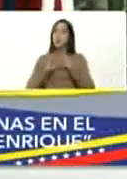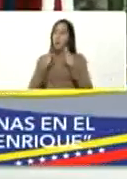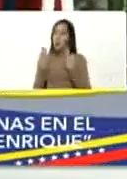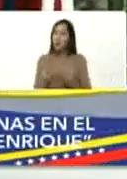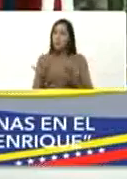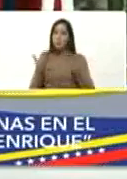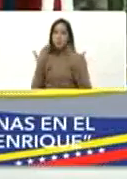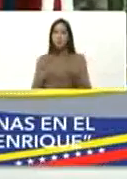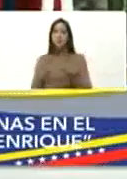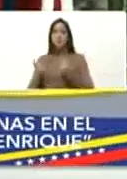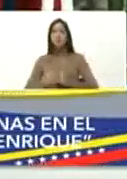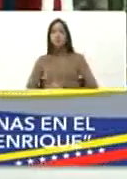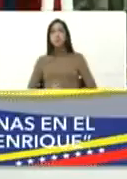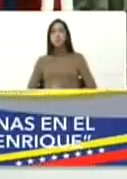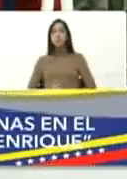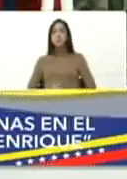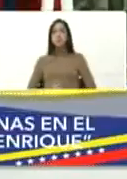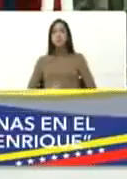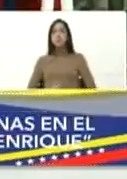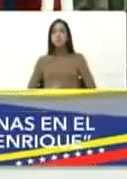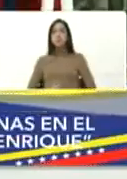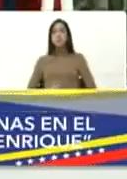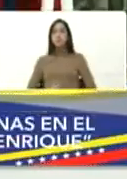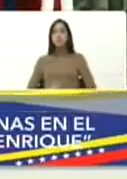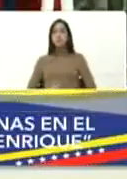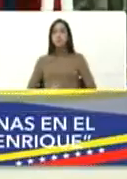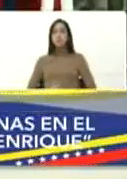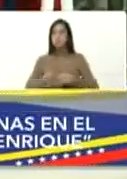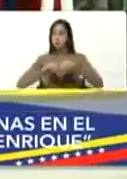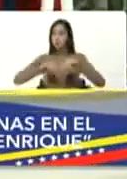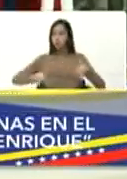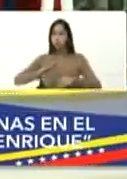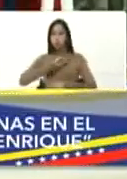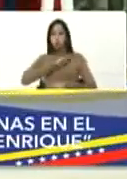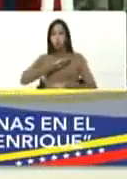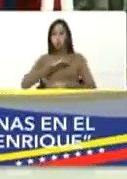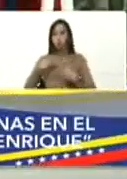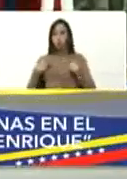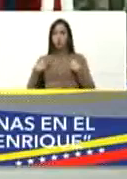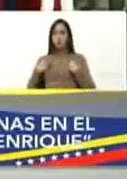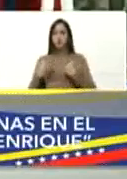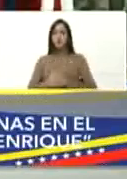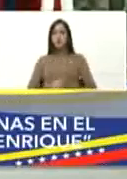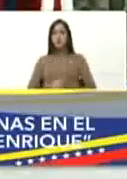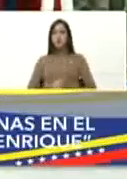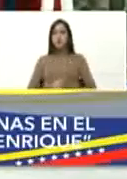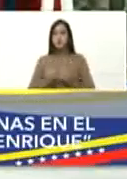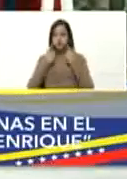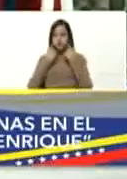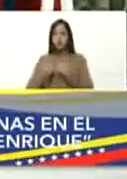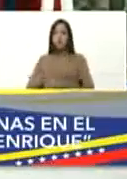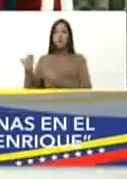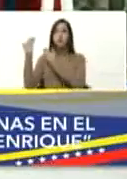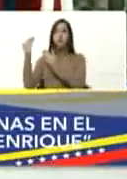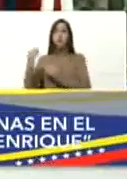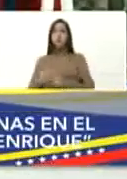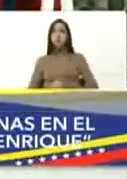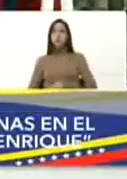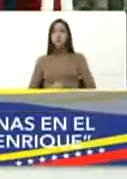familias que quedan dueñas de la tierra en donde viven. Caroli, adelante, Caroli.